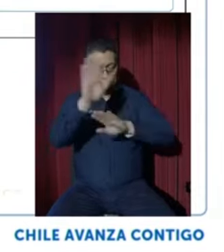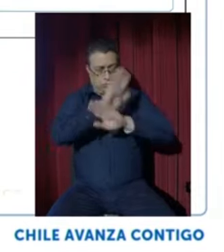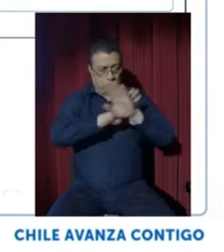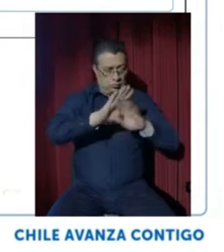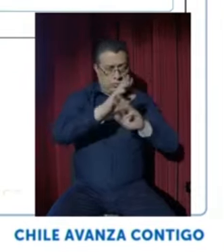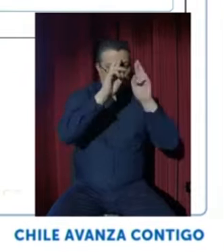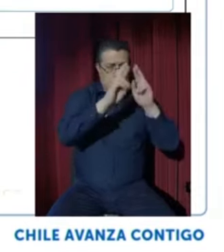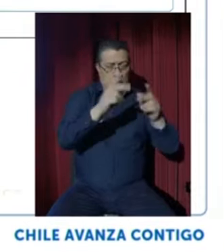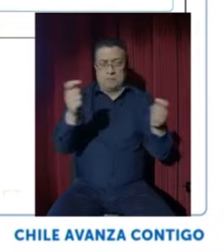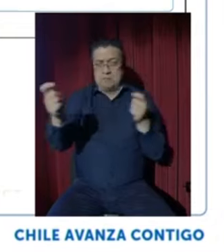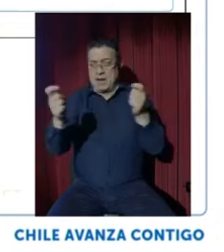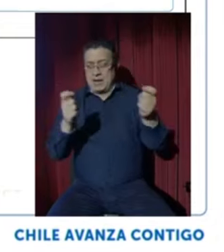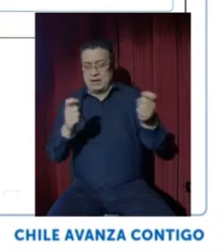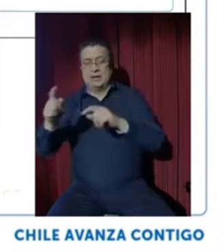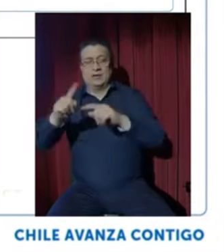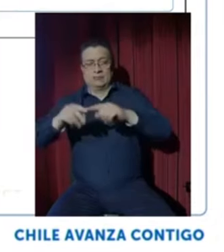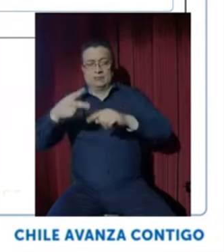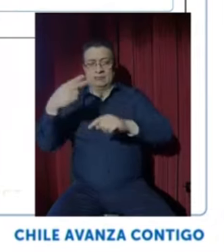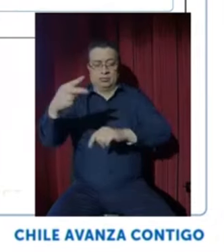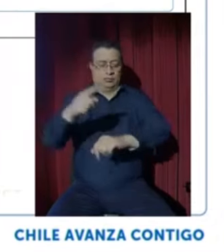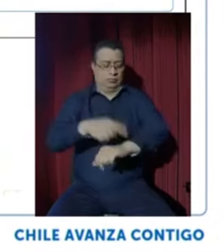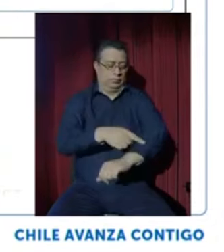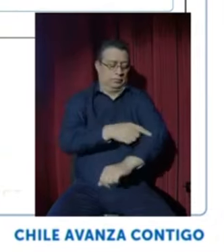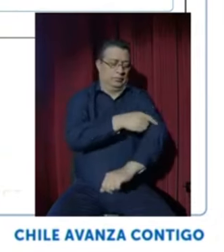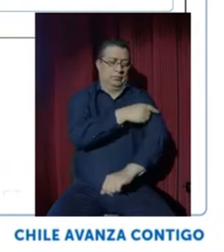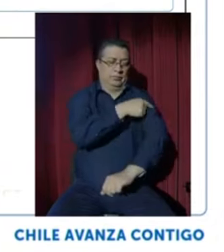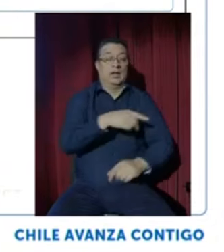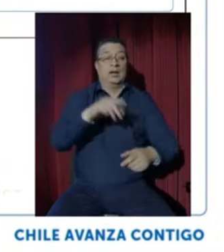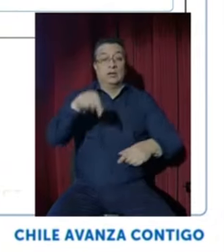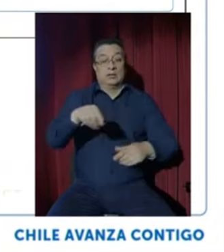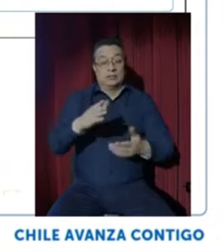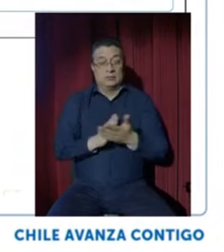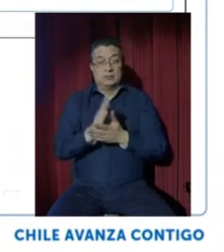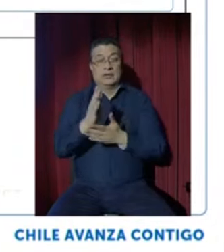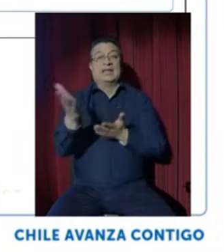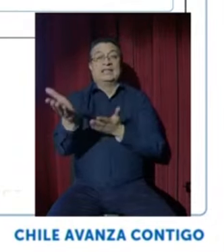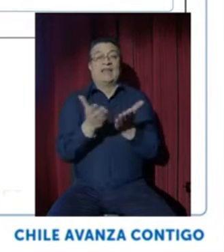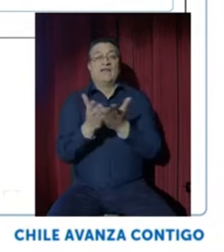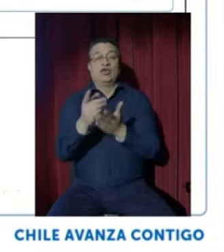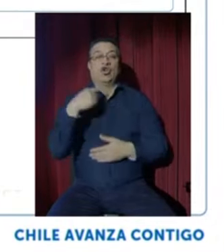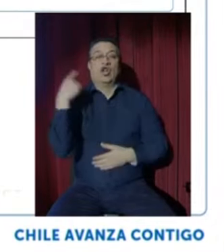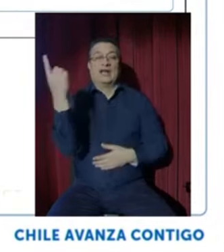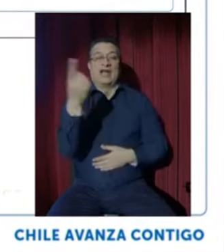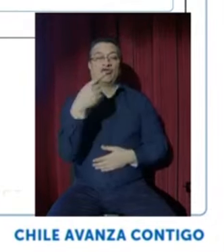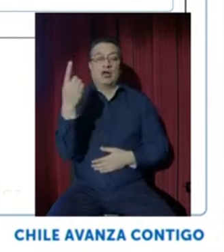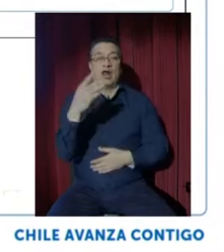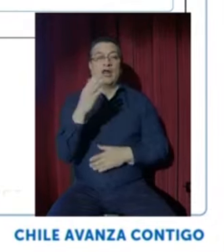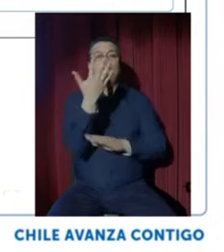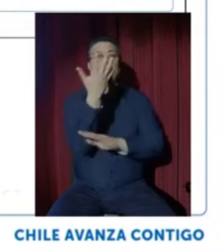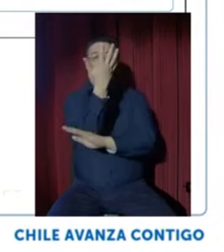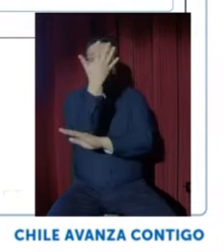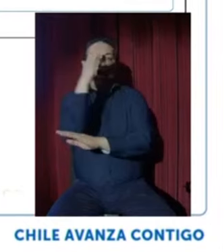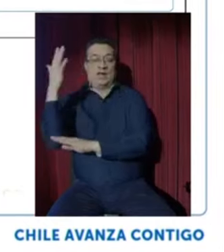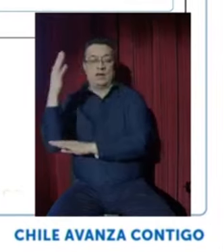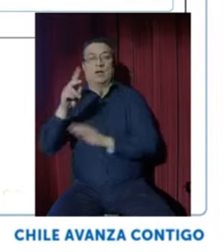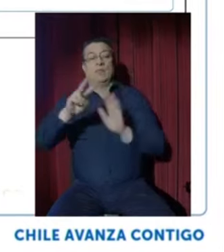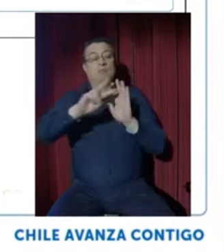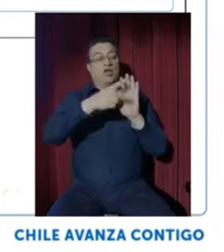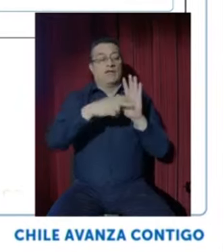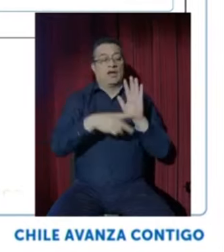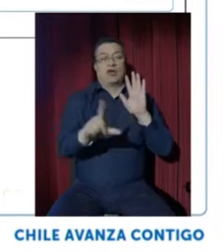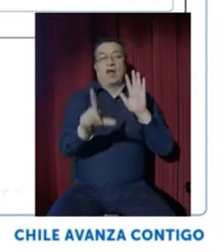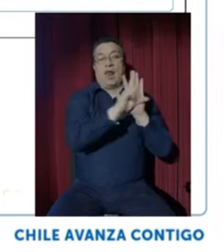manejo efectivo de los territorios la creación del servicio nacional forestal y modificación de la